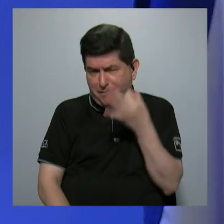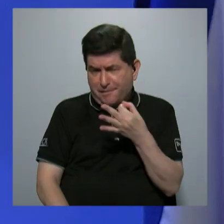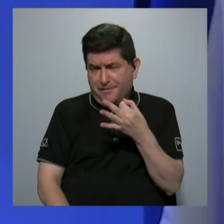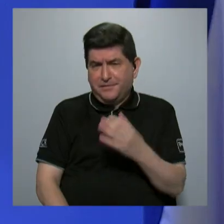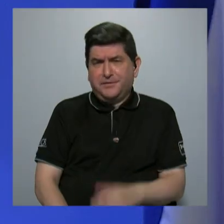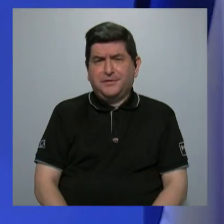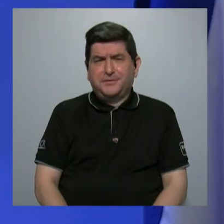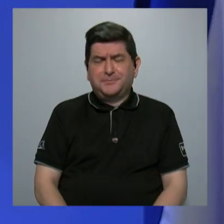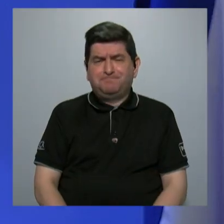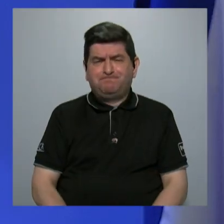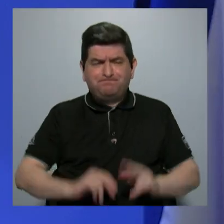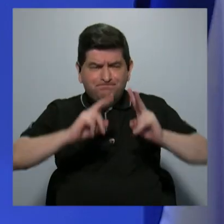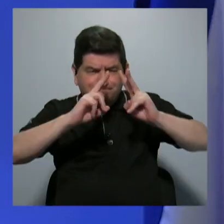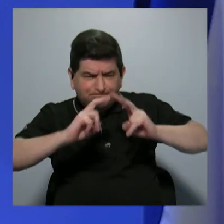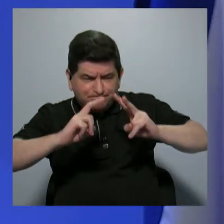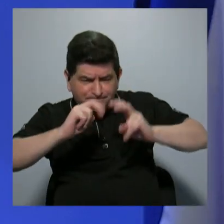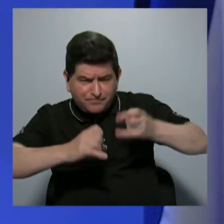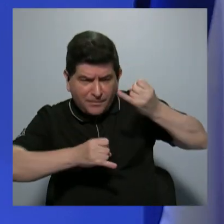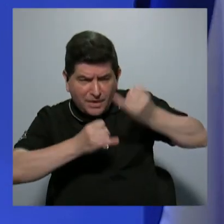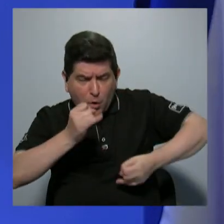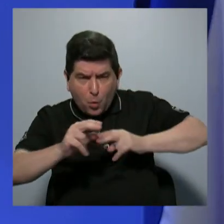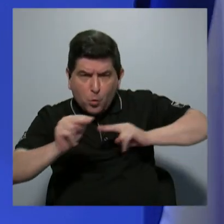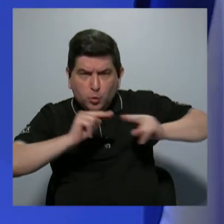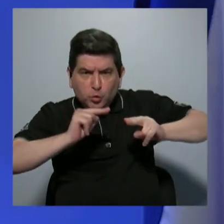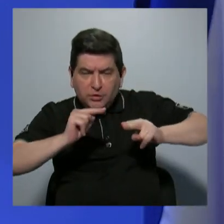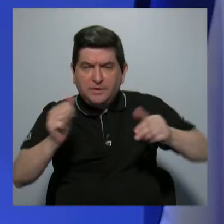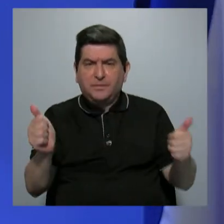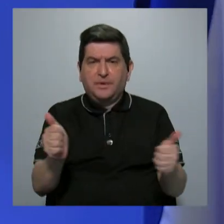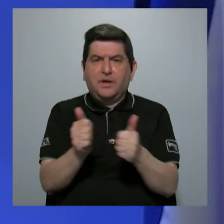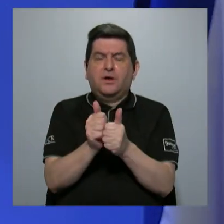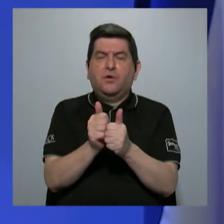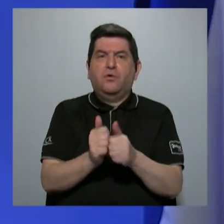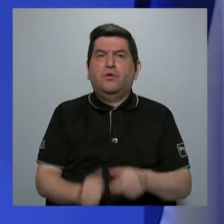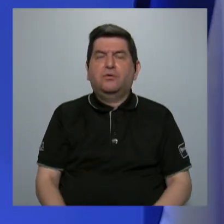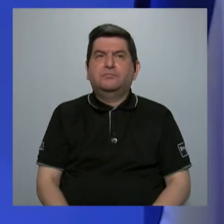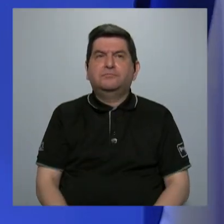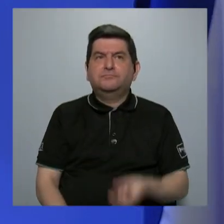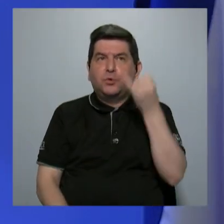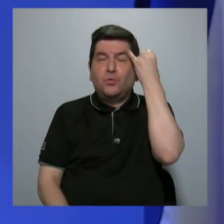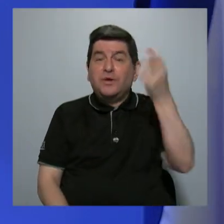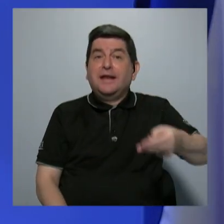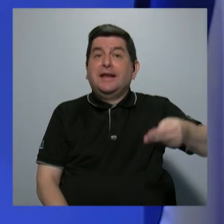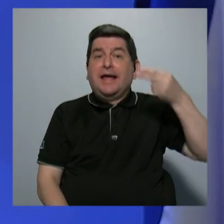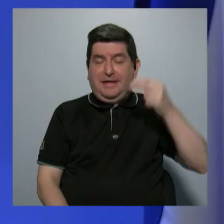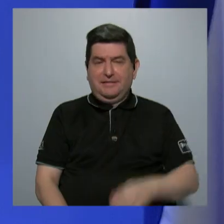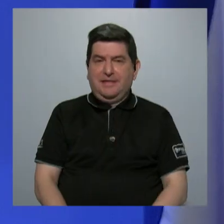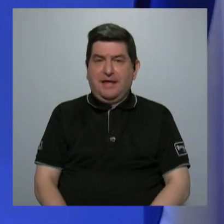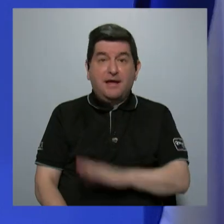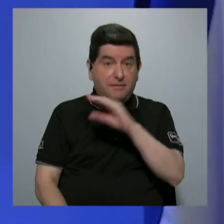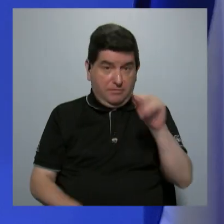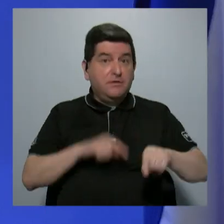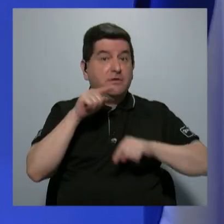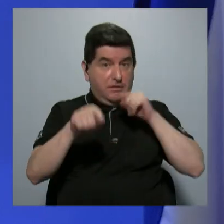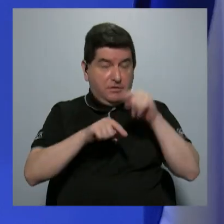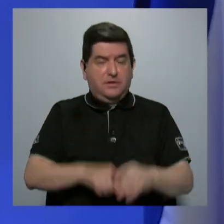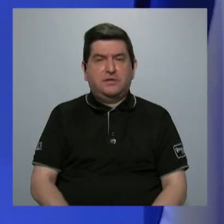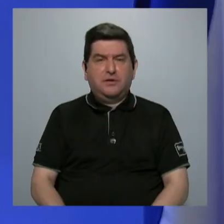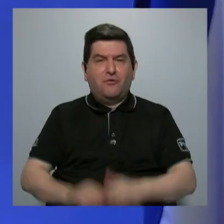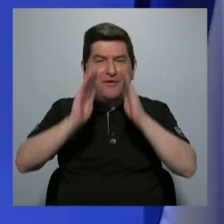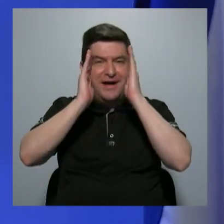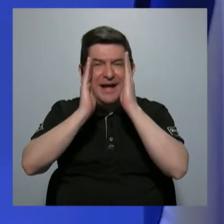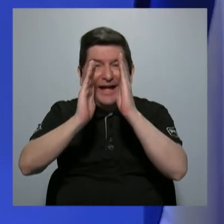sentido tenemos que analizar esta última negociación con sentido histórico, con sentido crítico y prestar